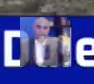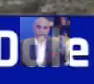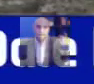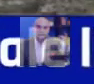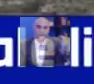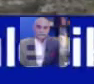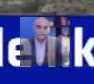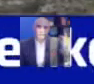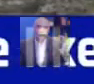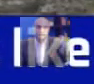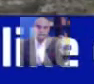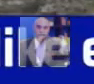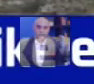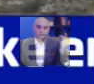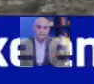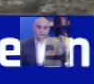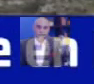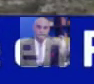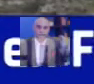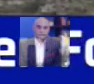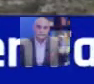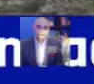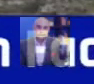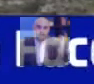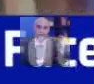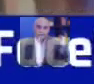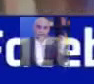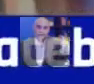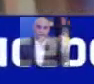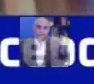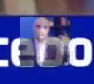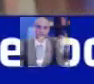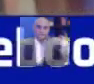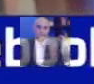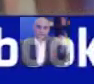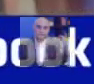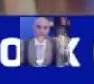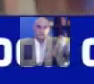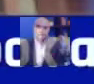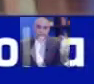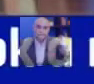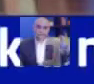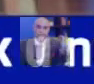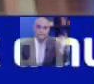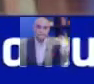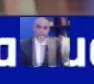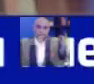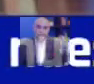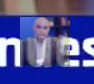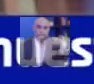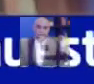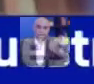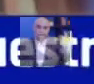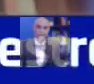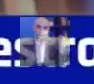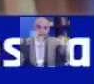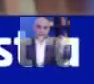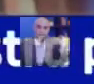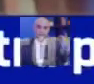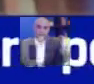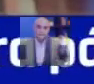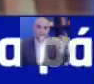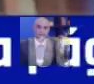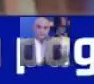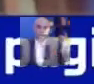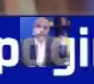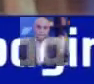más justa, que distribuya realmente la riqueza como lo manda la Constitución. Entonces, esa sería